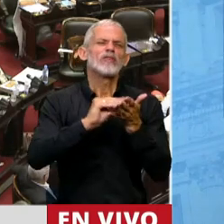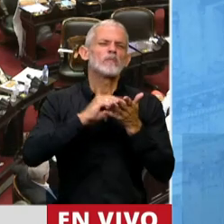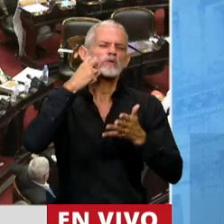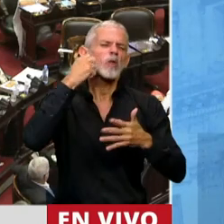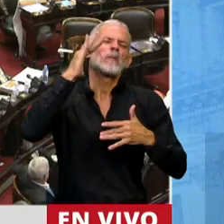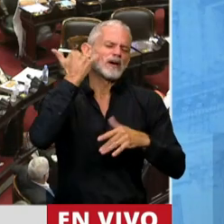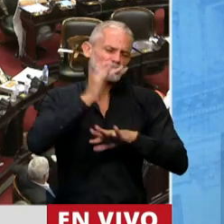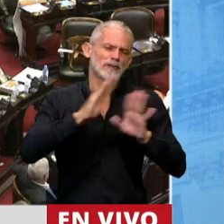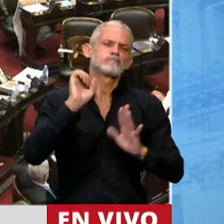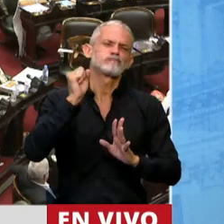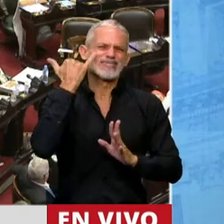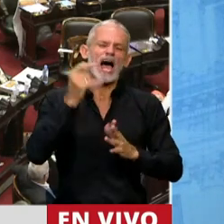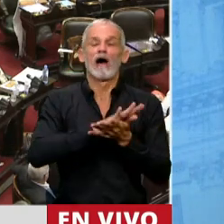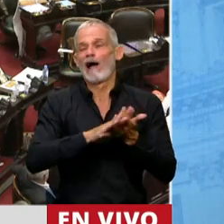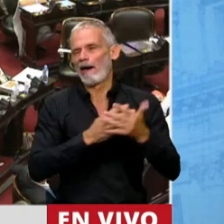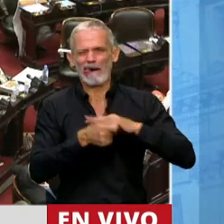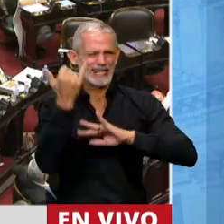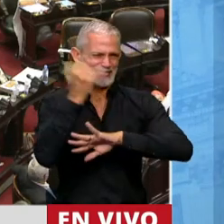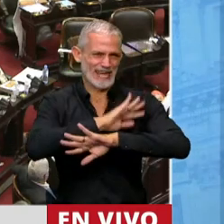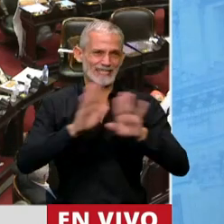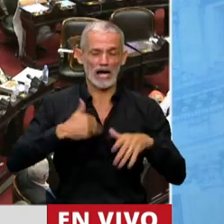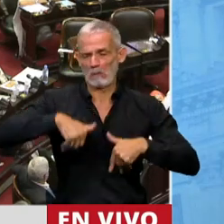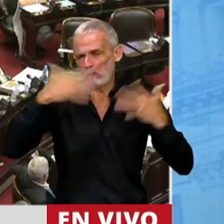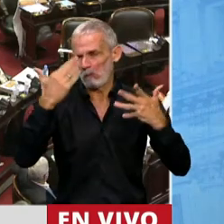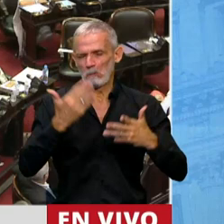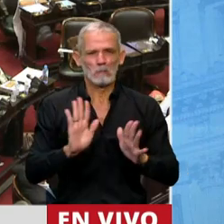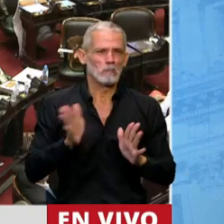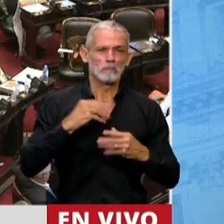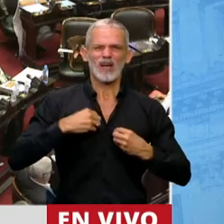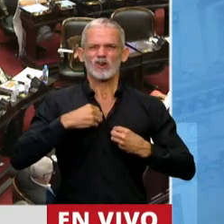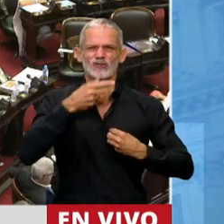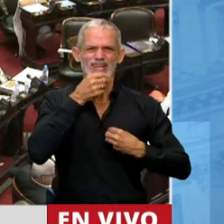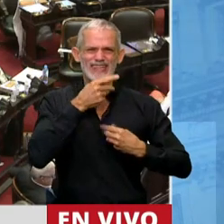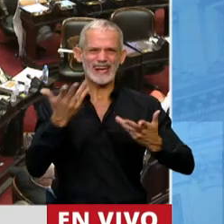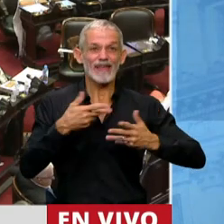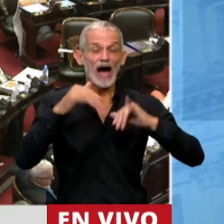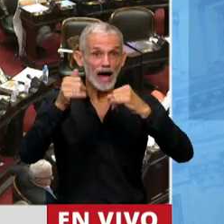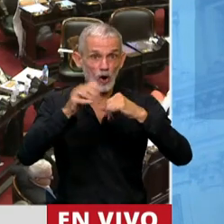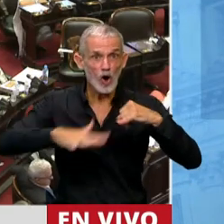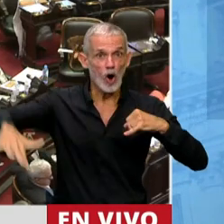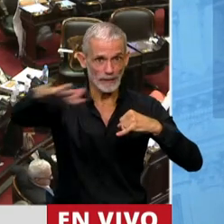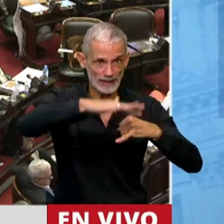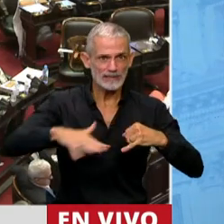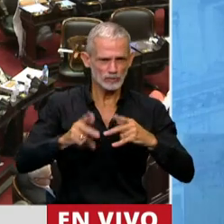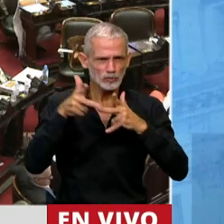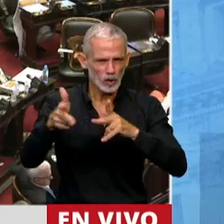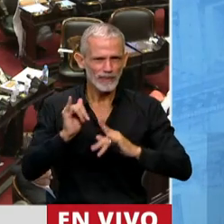diputados viejos que ya están corruptos, ya no les importa nada, son insensibles. Le voy a hablar a los jóvenes